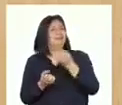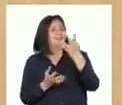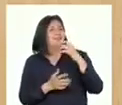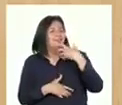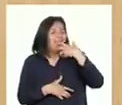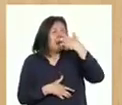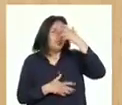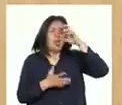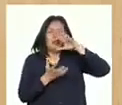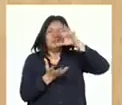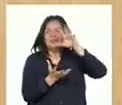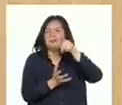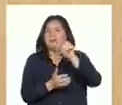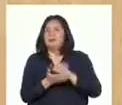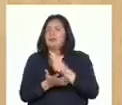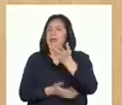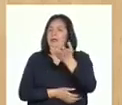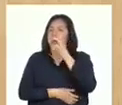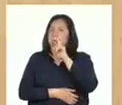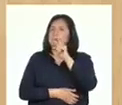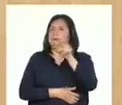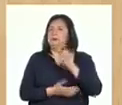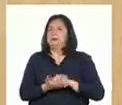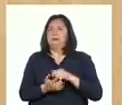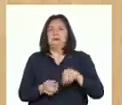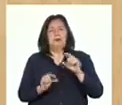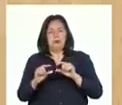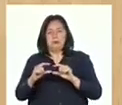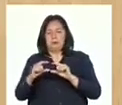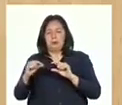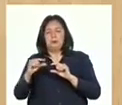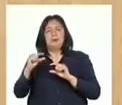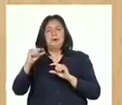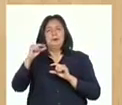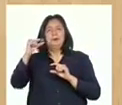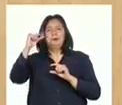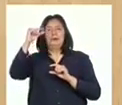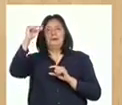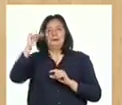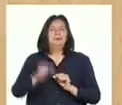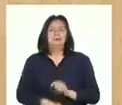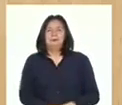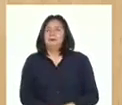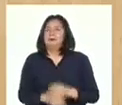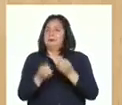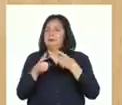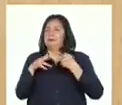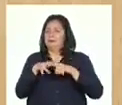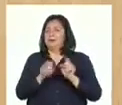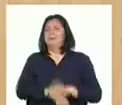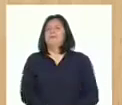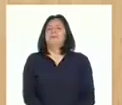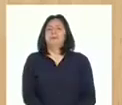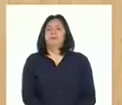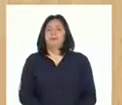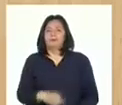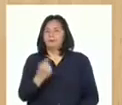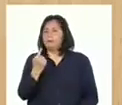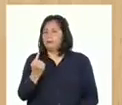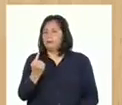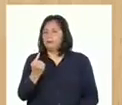altura del dinosaurio. Vamos a poner los cuadraditos uno por uno. Empecemos.